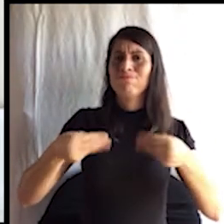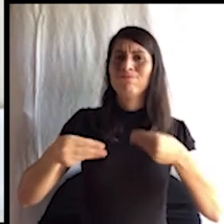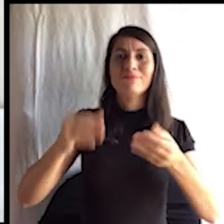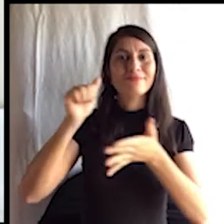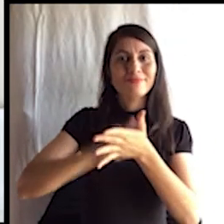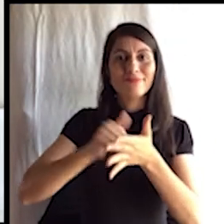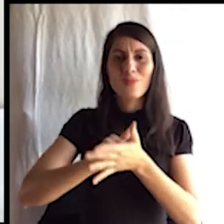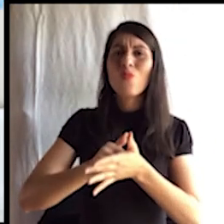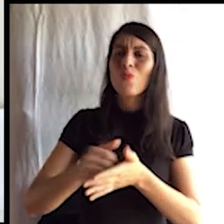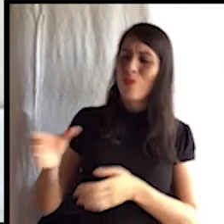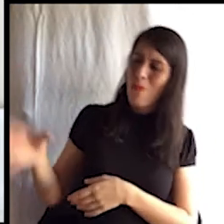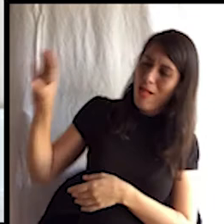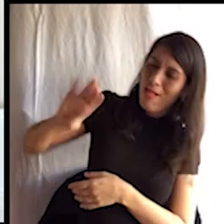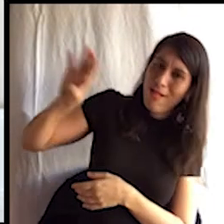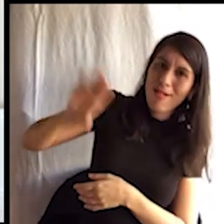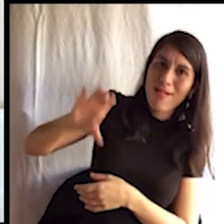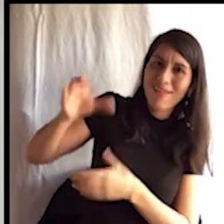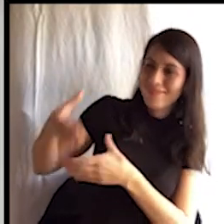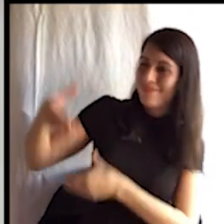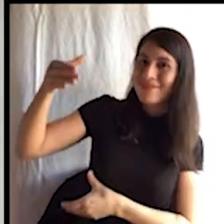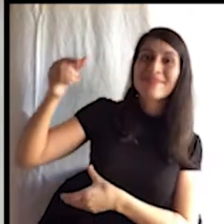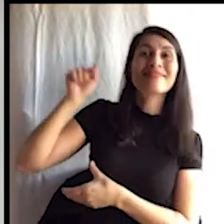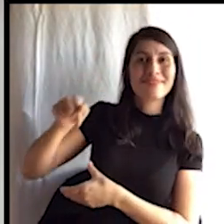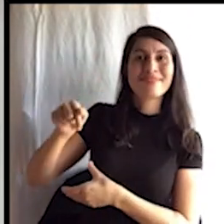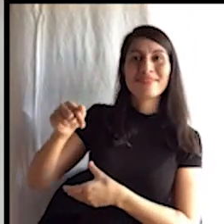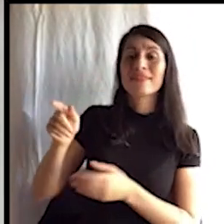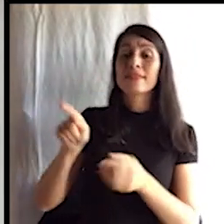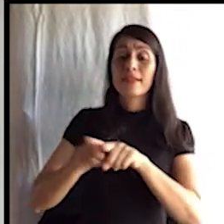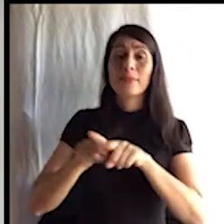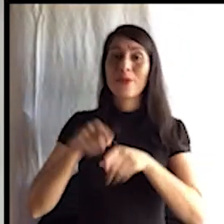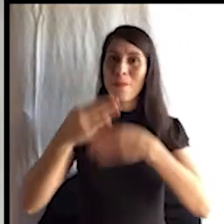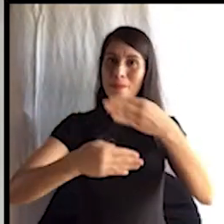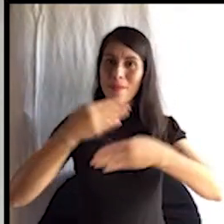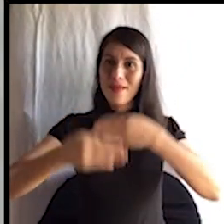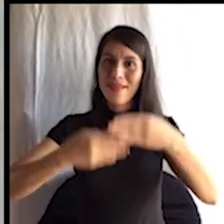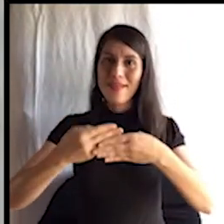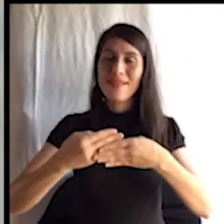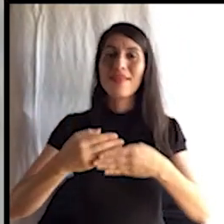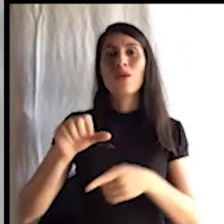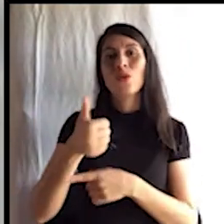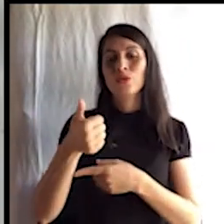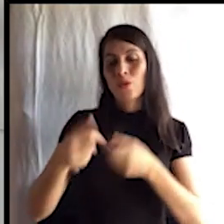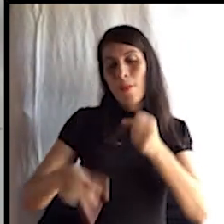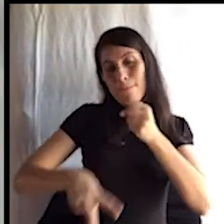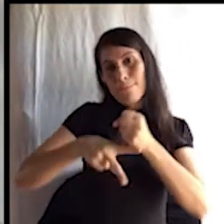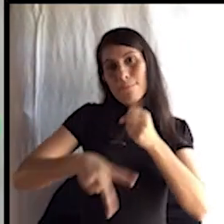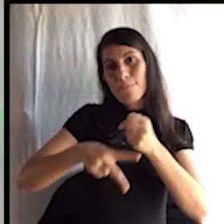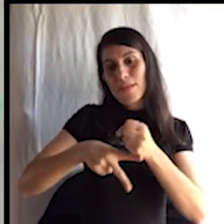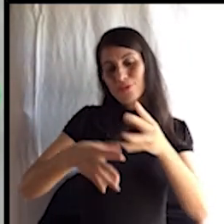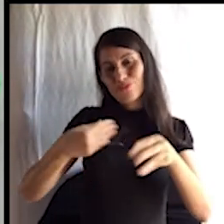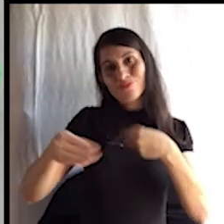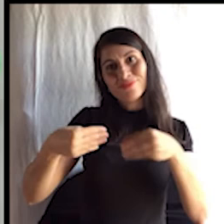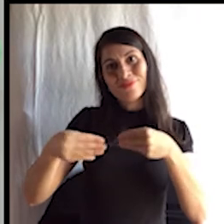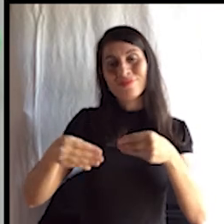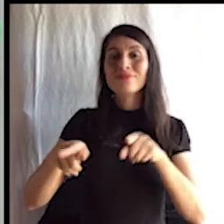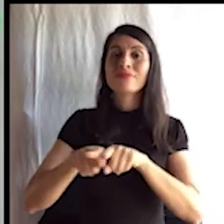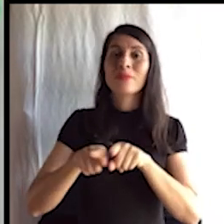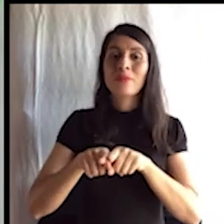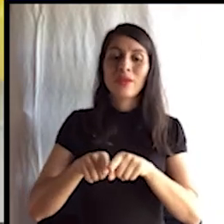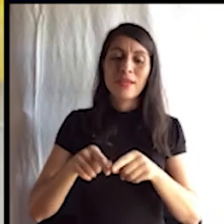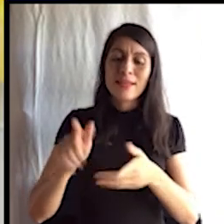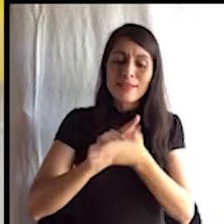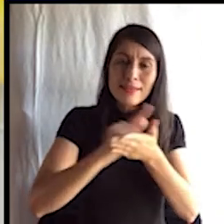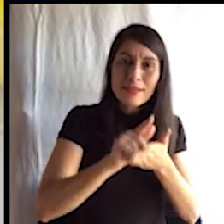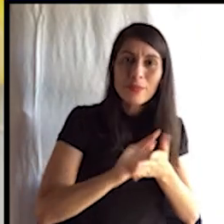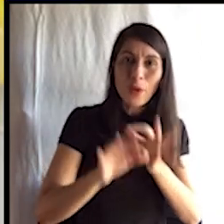cartones como las cajas de cereales o los rollos de papel toalla e higiénico, vasos desechables, podemos usar